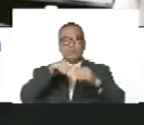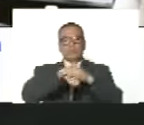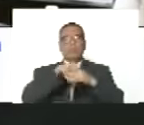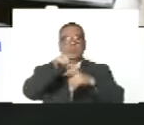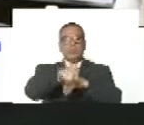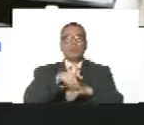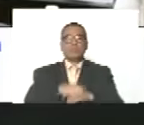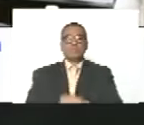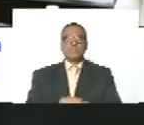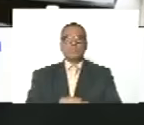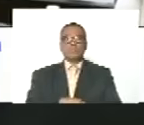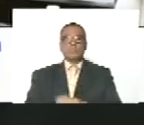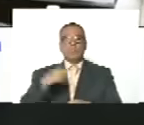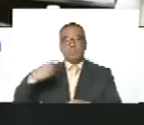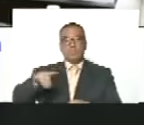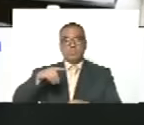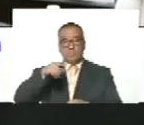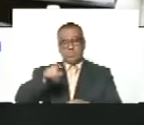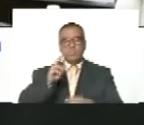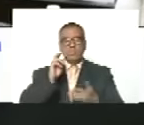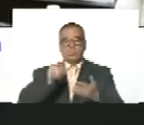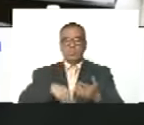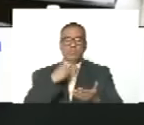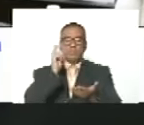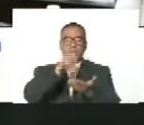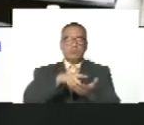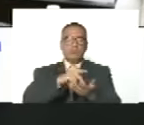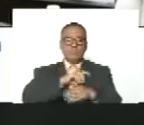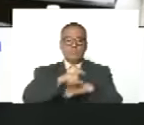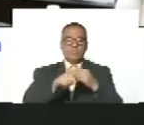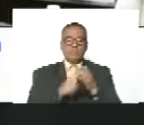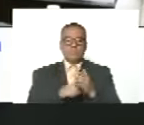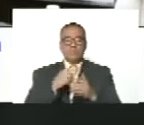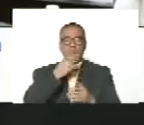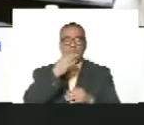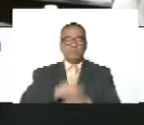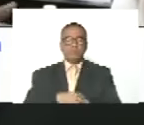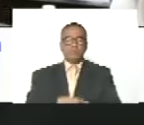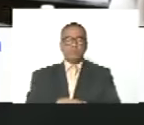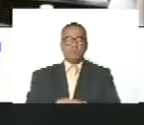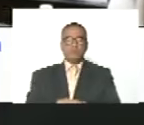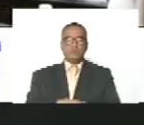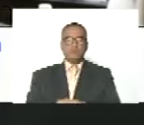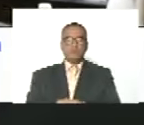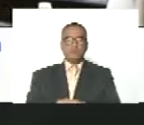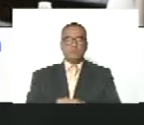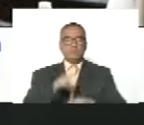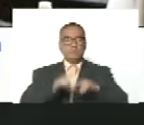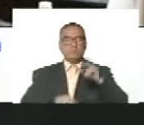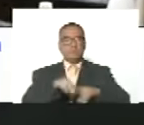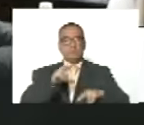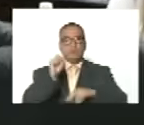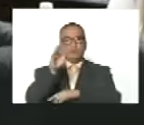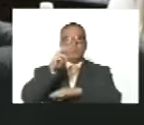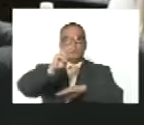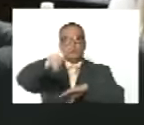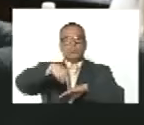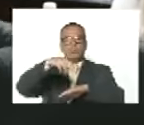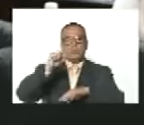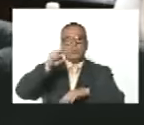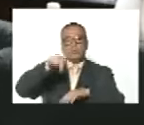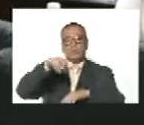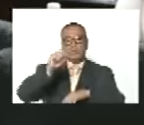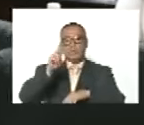miembros, el derecho a participar en pleno y efectivamente en la conformación de las asambleas de la ONU,